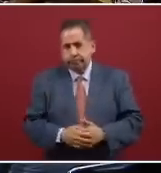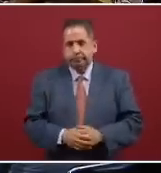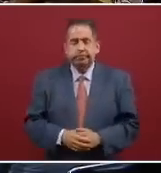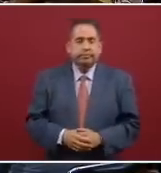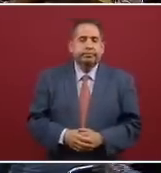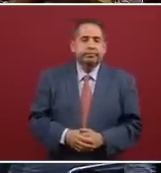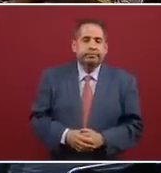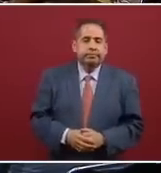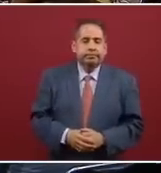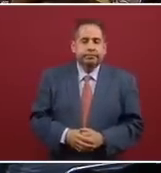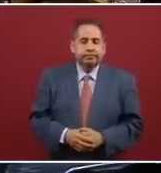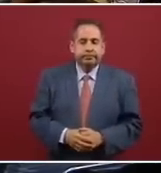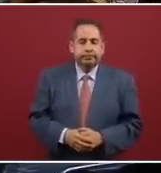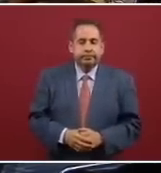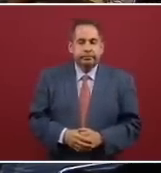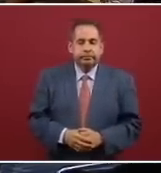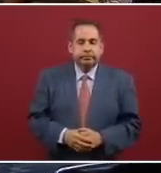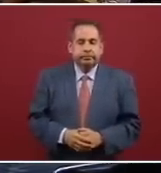tiempo